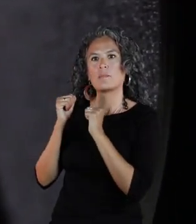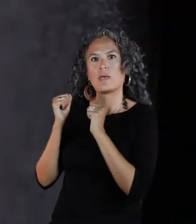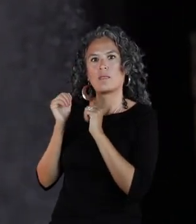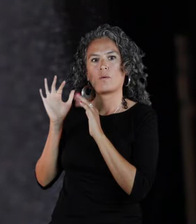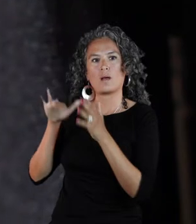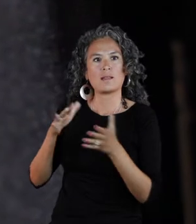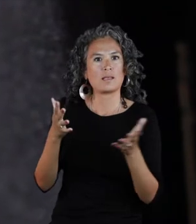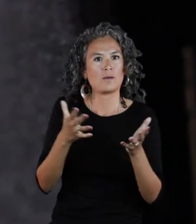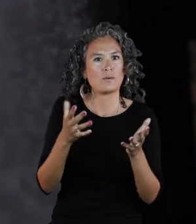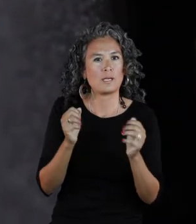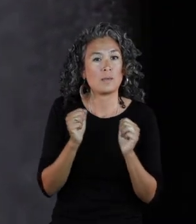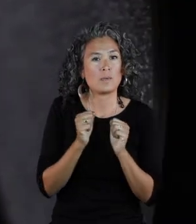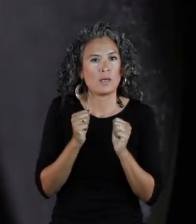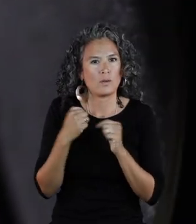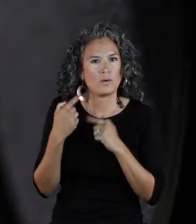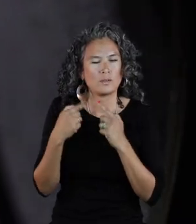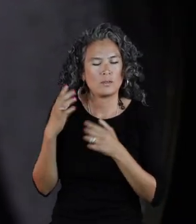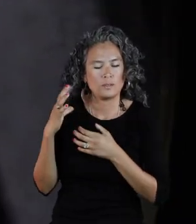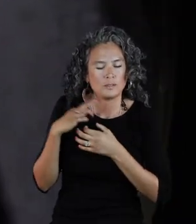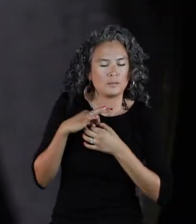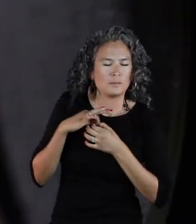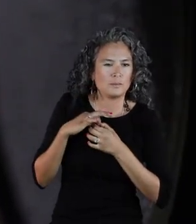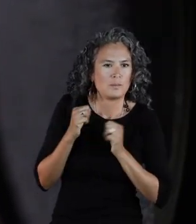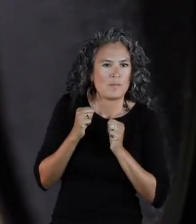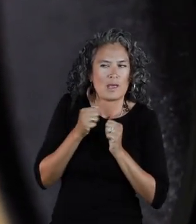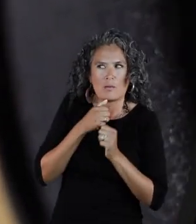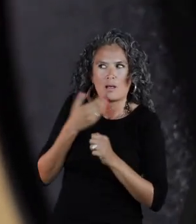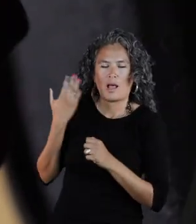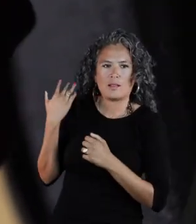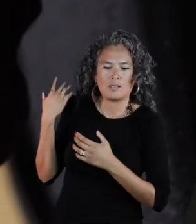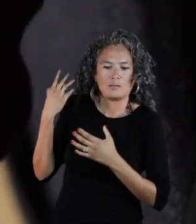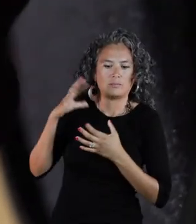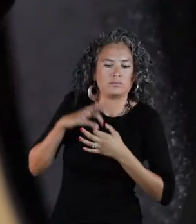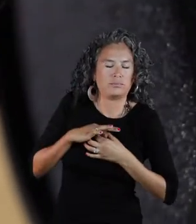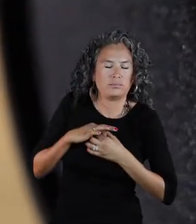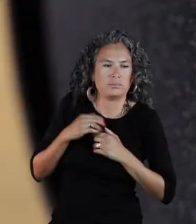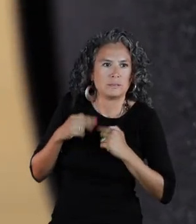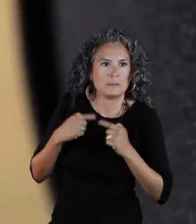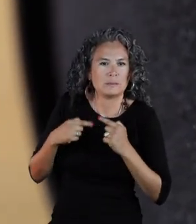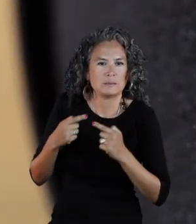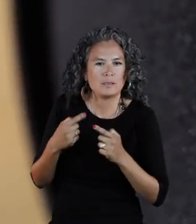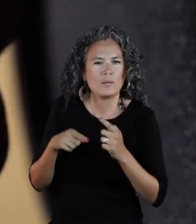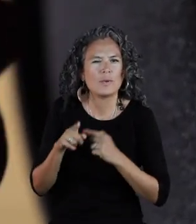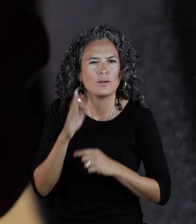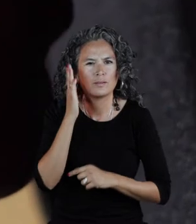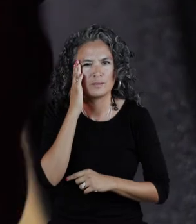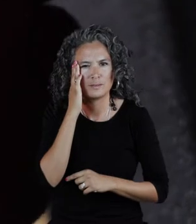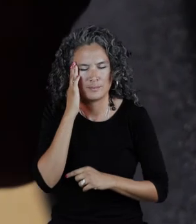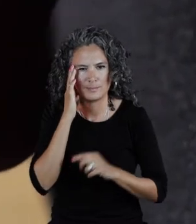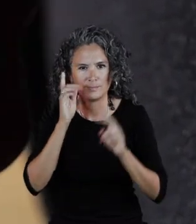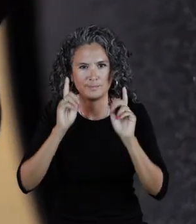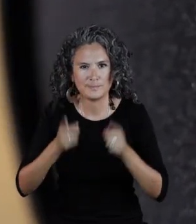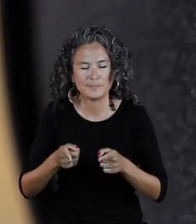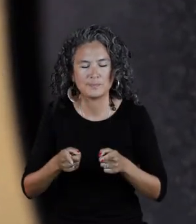tengo que pensar los miedos y hasta en este momento lo estoy sintiendo siento el